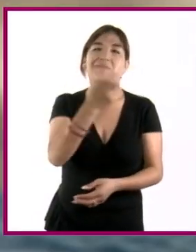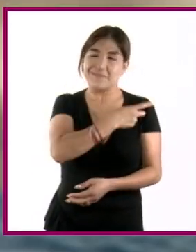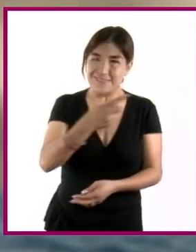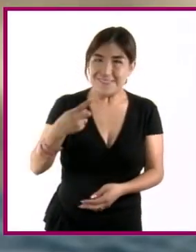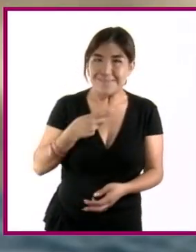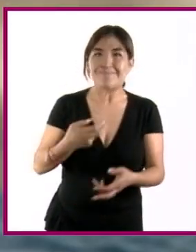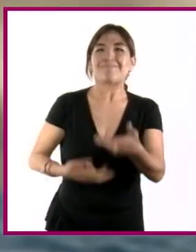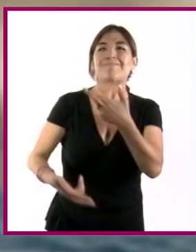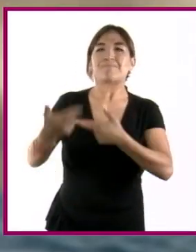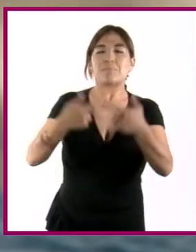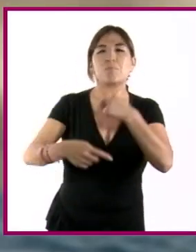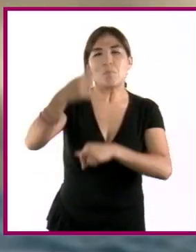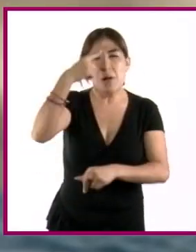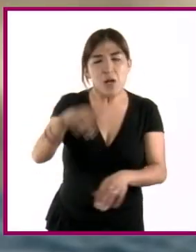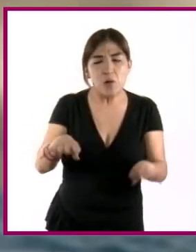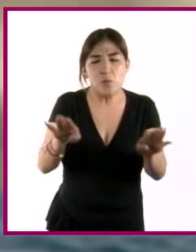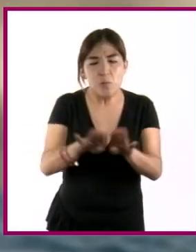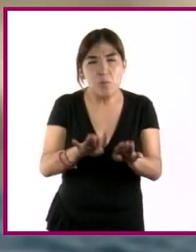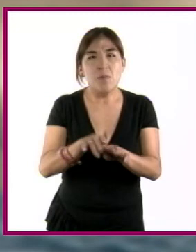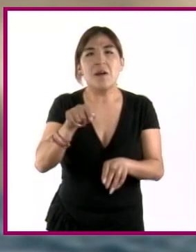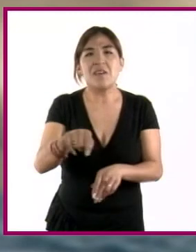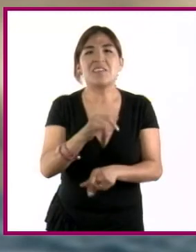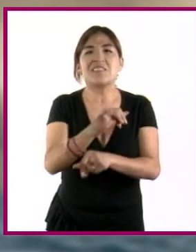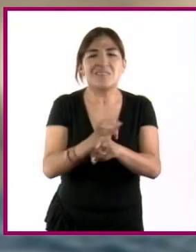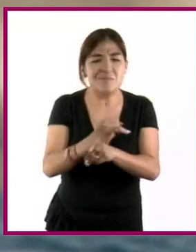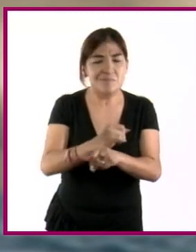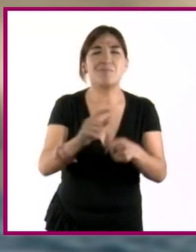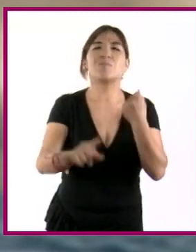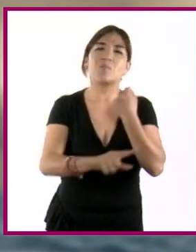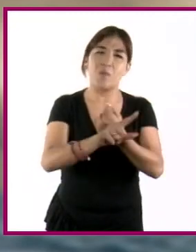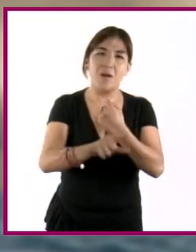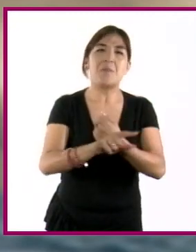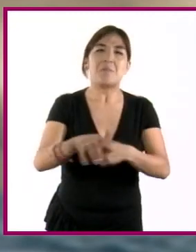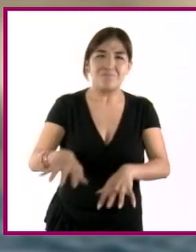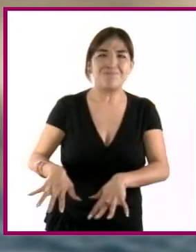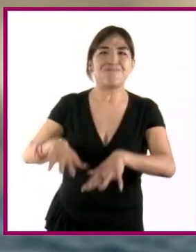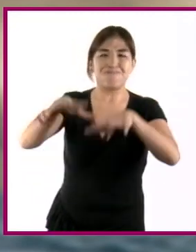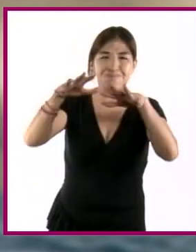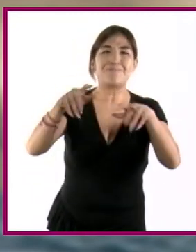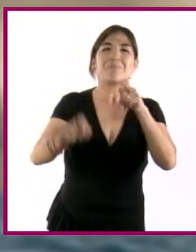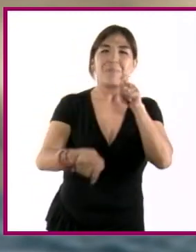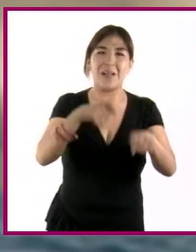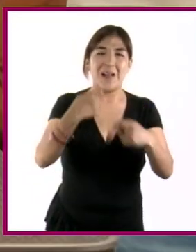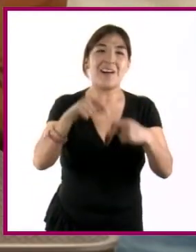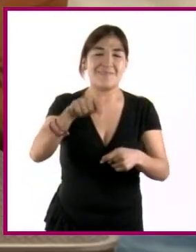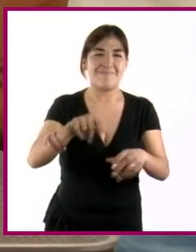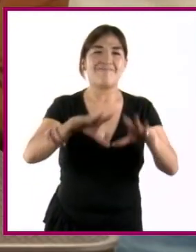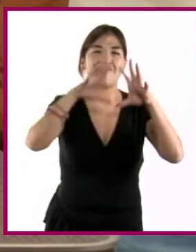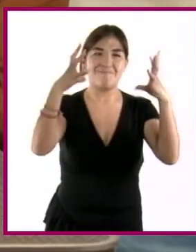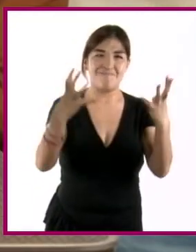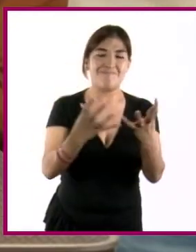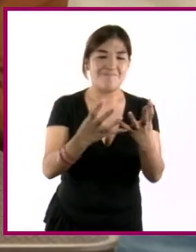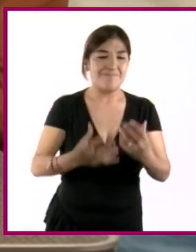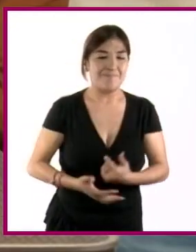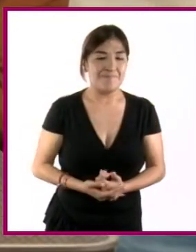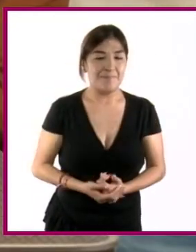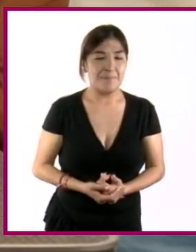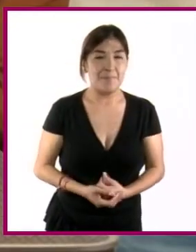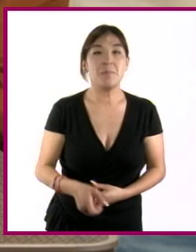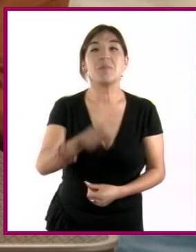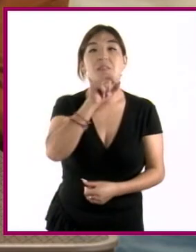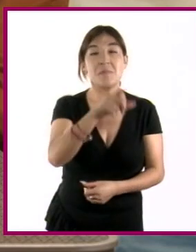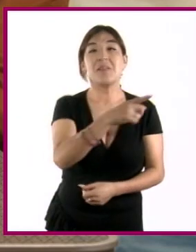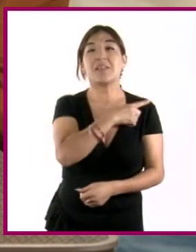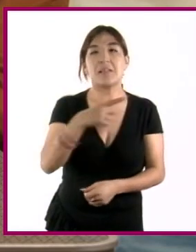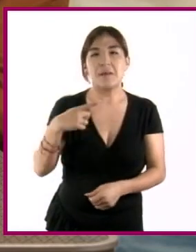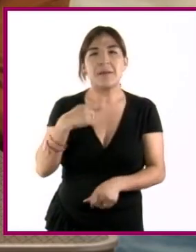jalar para desenmarañar la madeja de la contaminación por plástico en nuestro planeta. Y también debemos explorar más